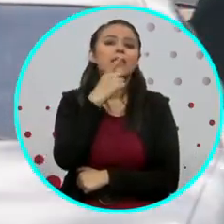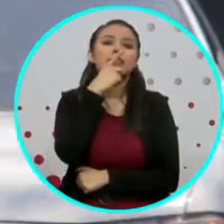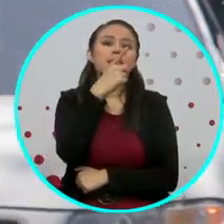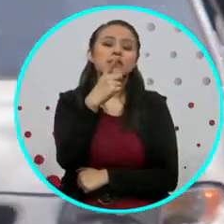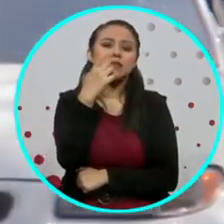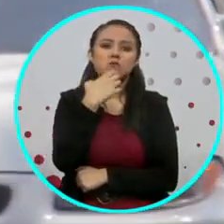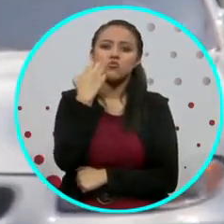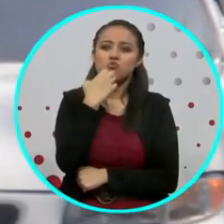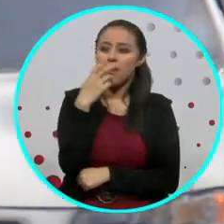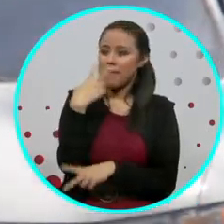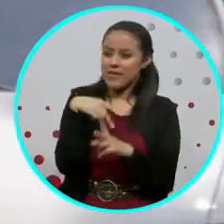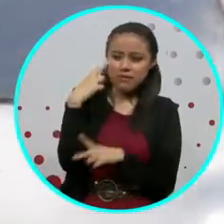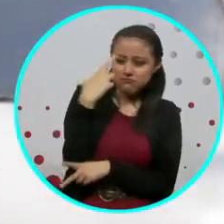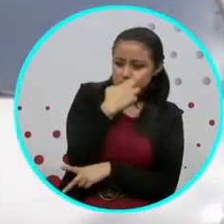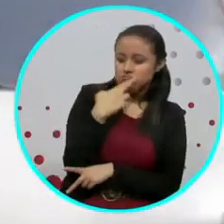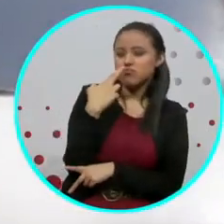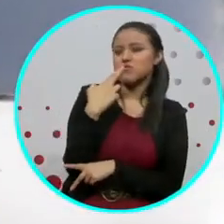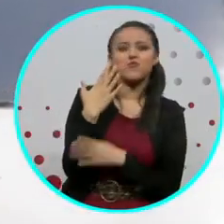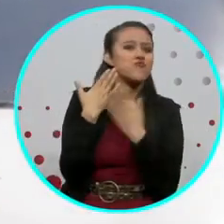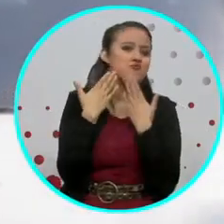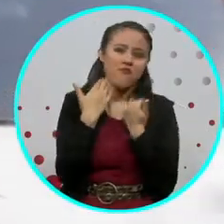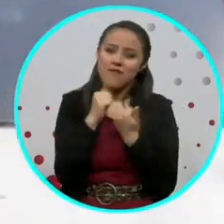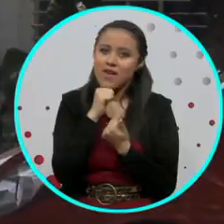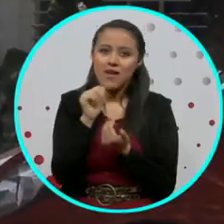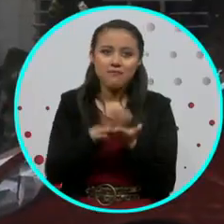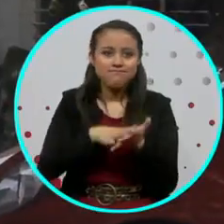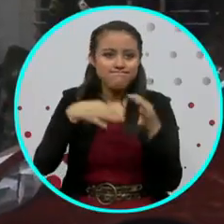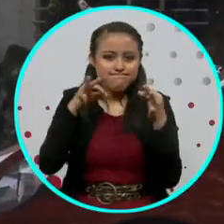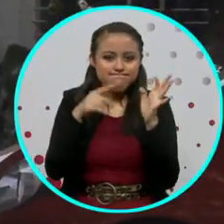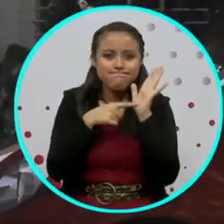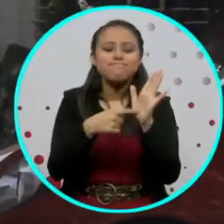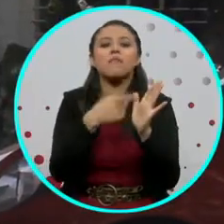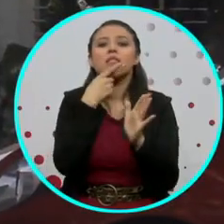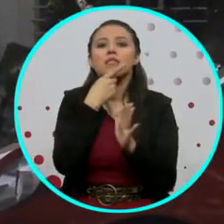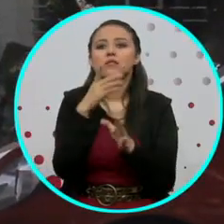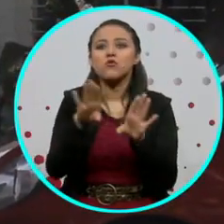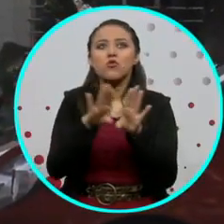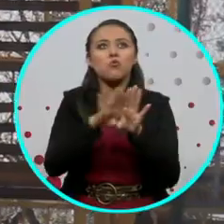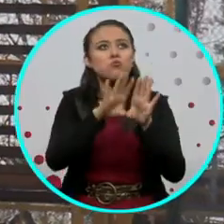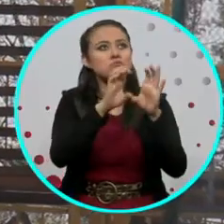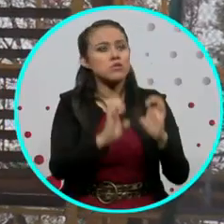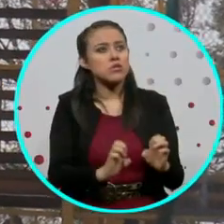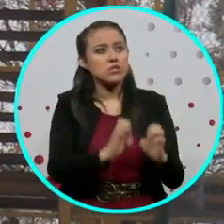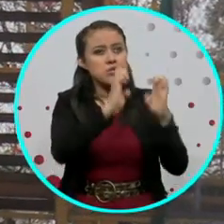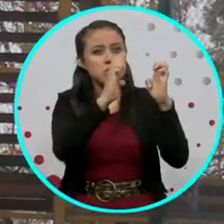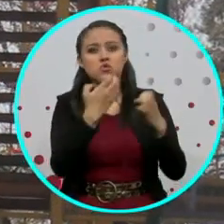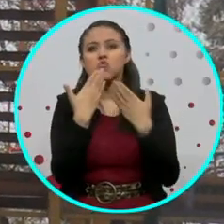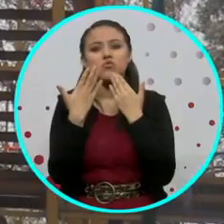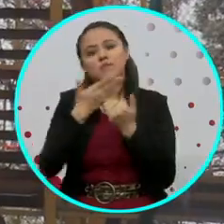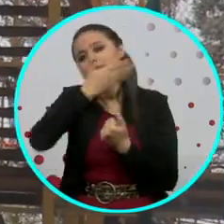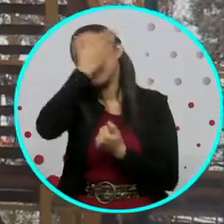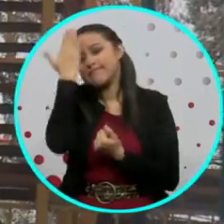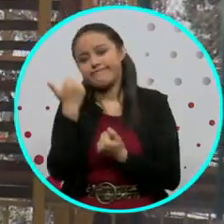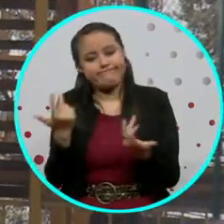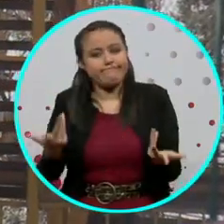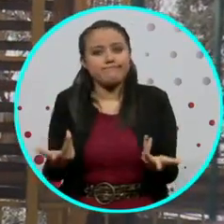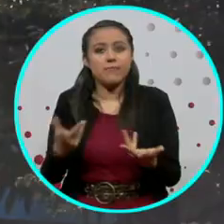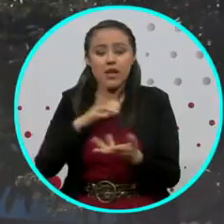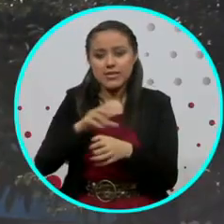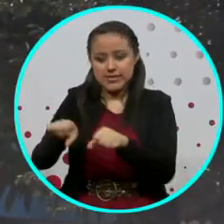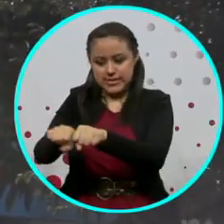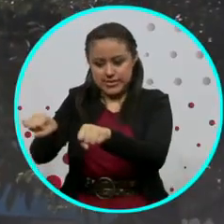sido revisada por autoridades, por lo que no cuentan con un dictamen sobre las condiciones en su infraestructura. Habilitaron